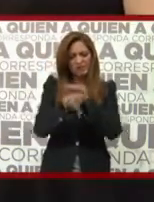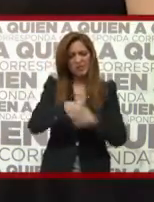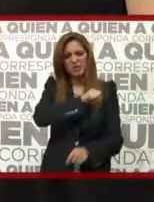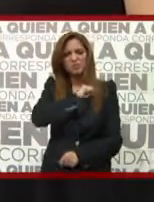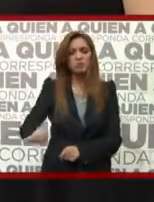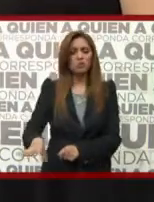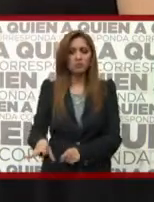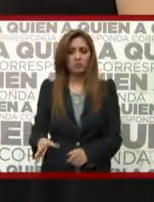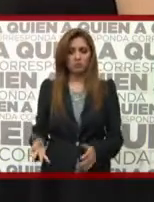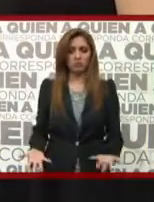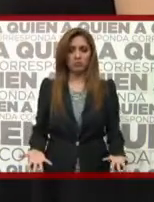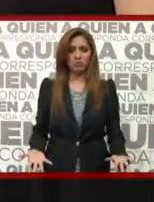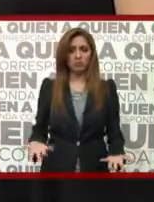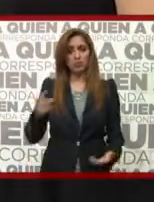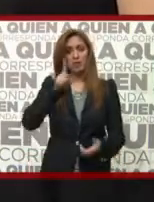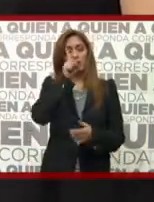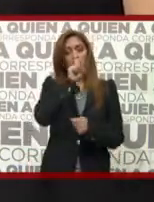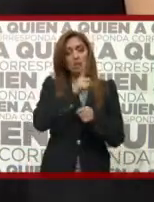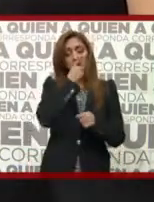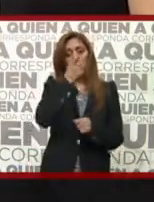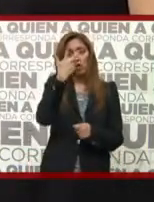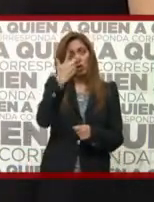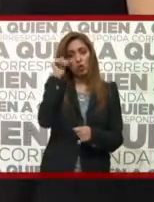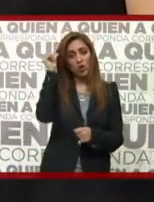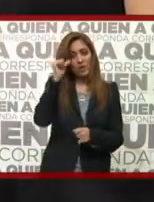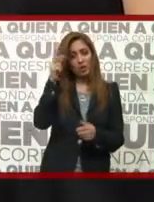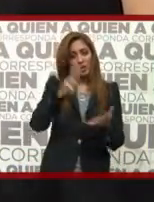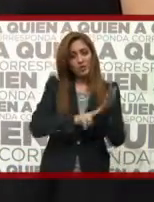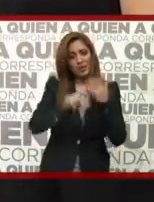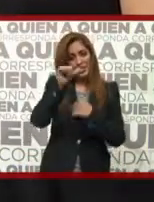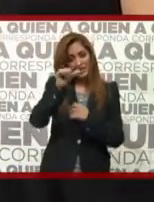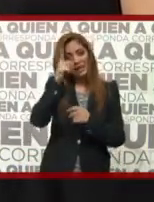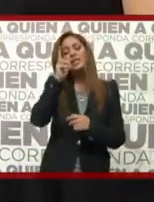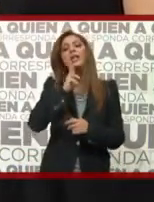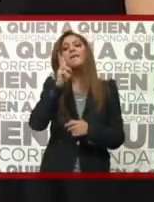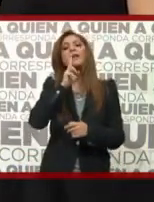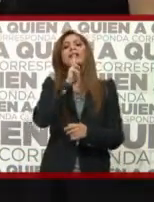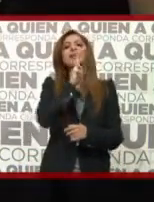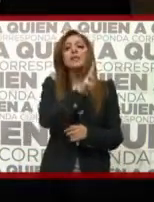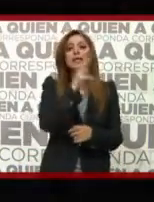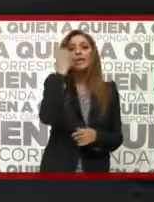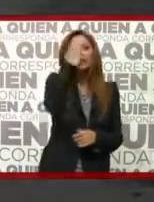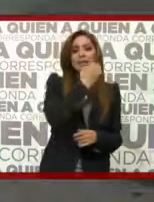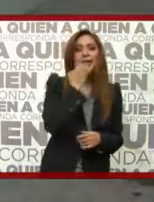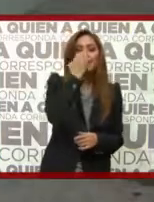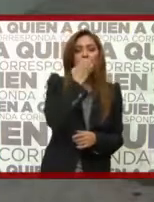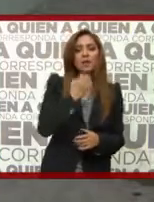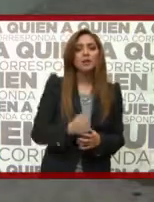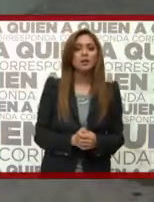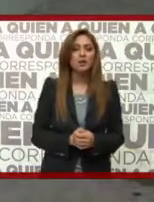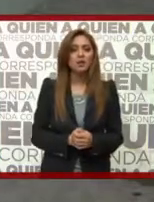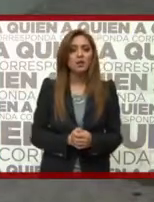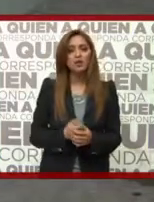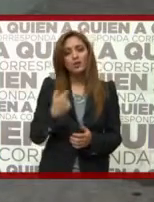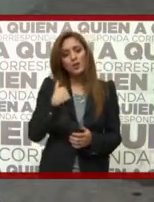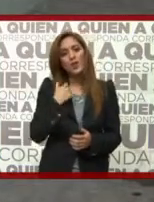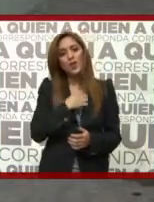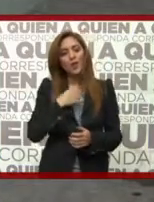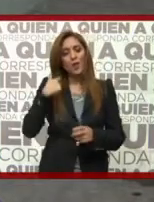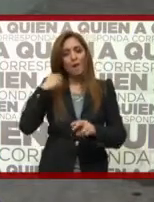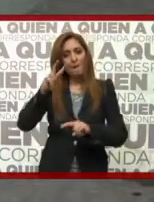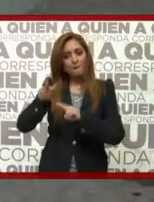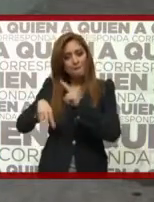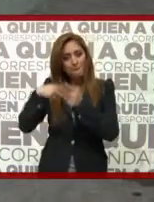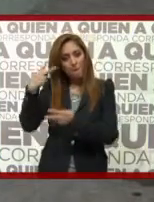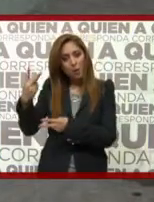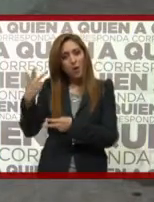Le pidieron que regresara el 8 de abril del 2016 para recoger los resultados del examen. Ahí voy yo contenta, me voy